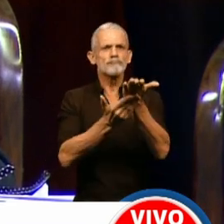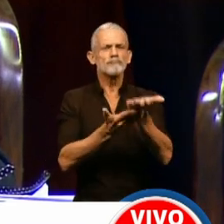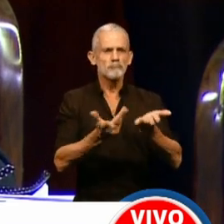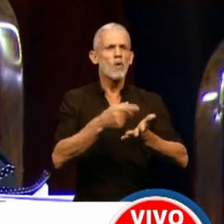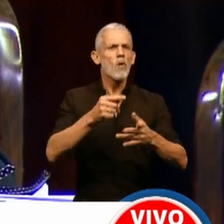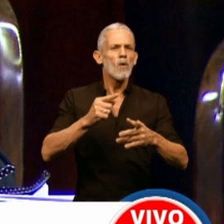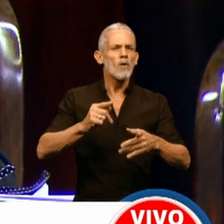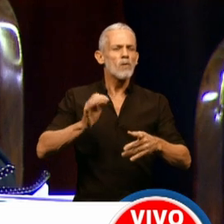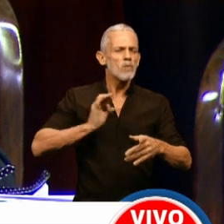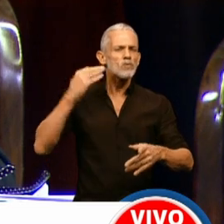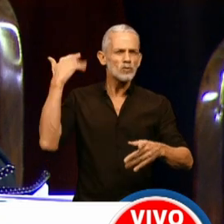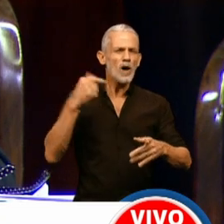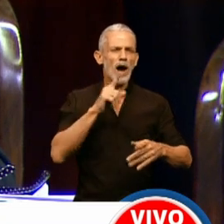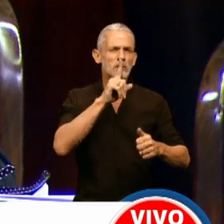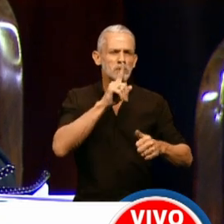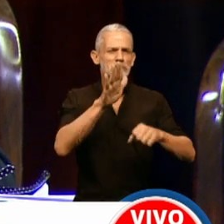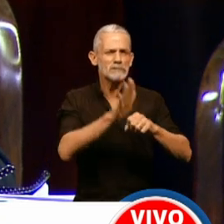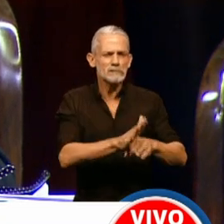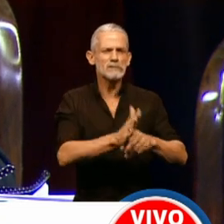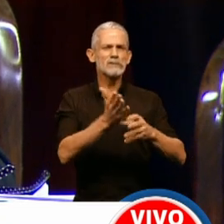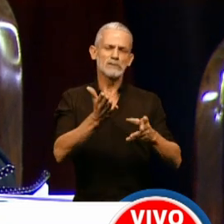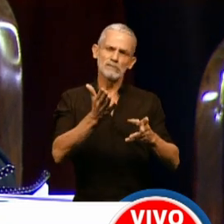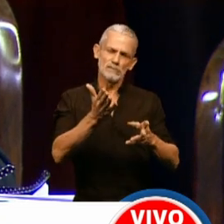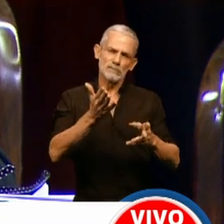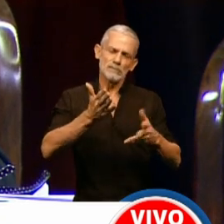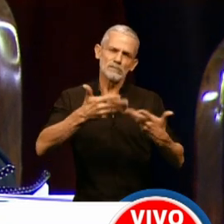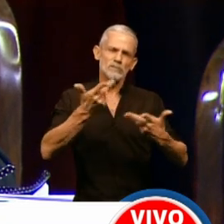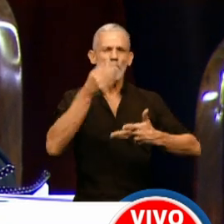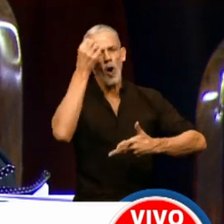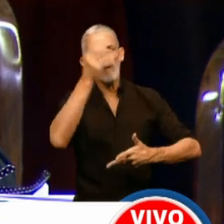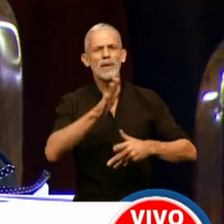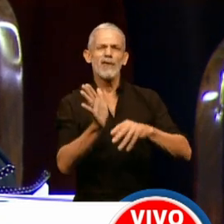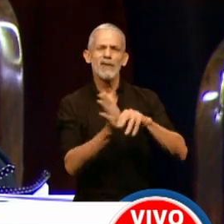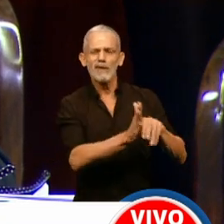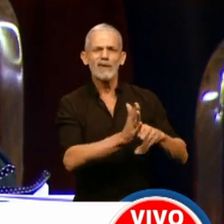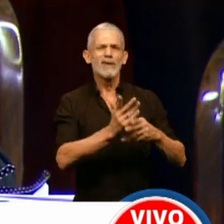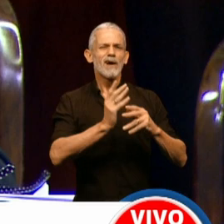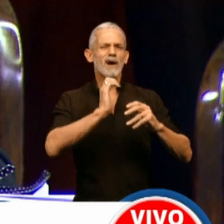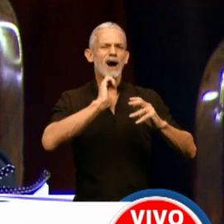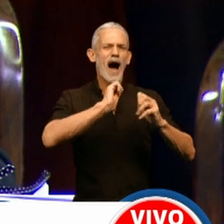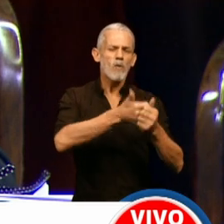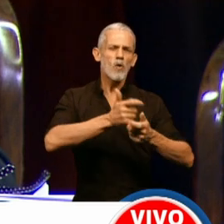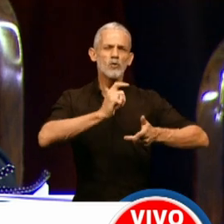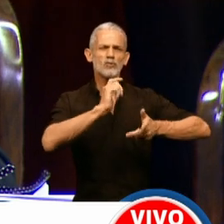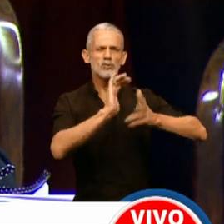tiempo de silencio de discriminación de olvido de abuso